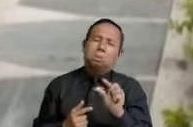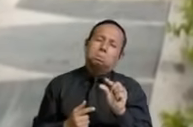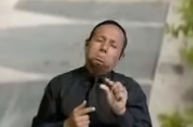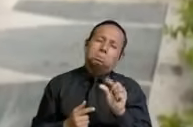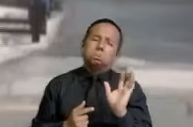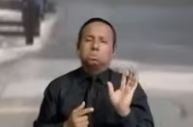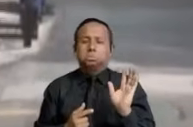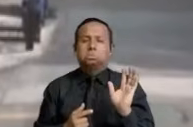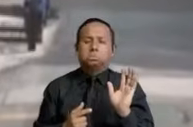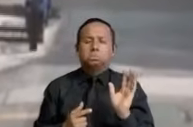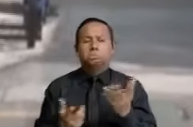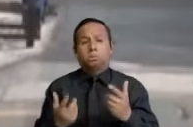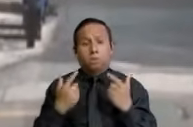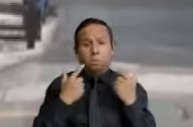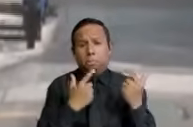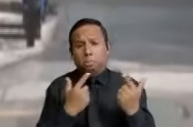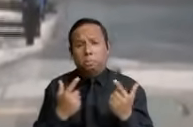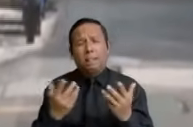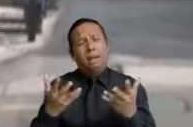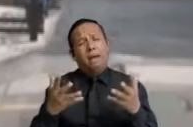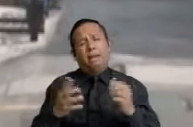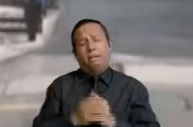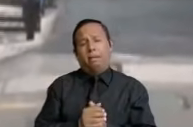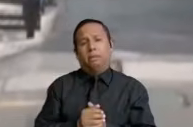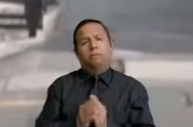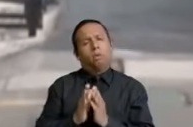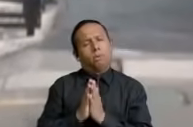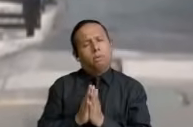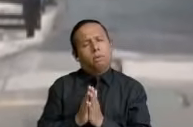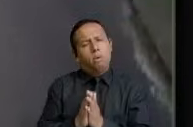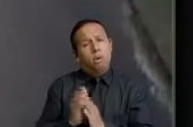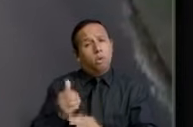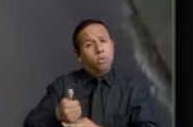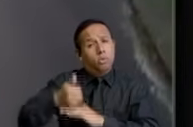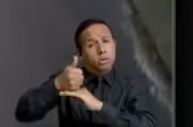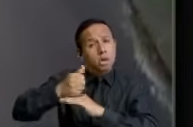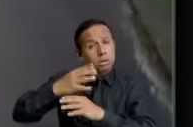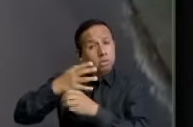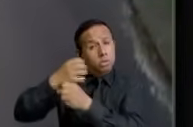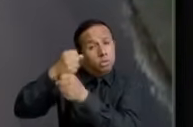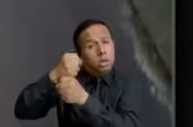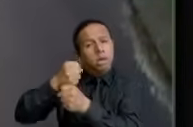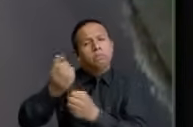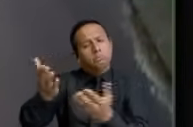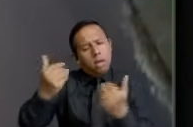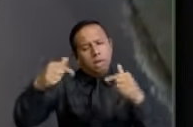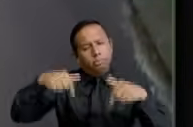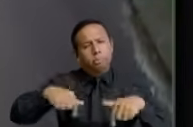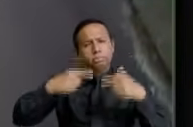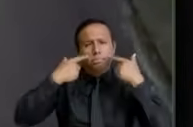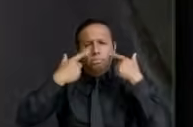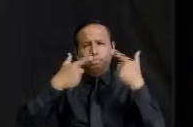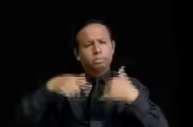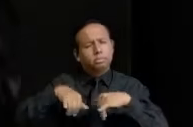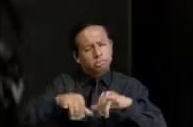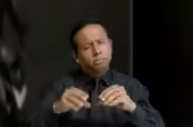menos claman a los entes encargados de la seguridad se refuerce la presencia de los